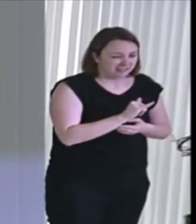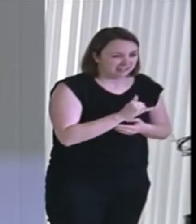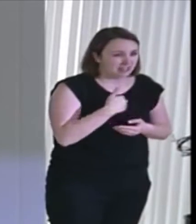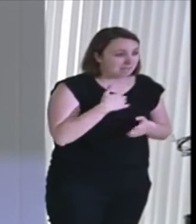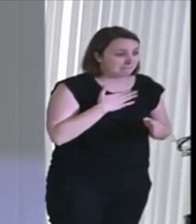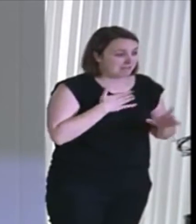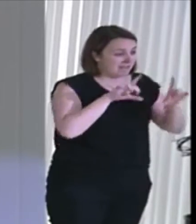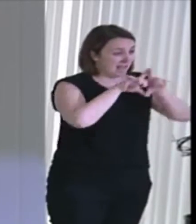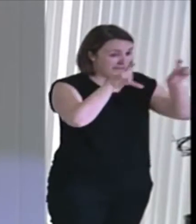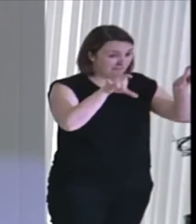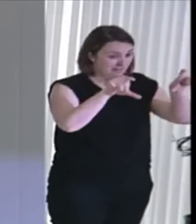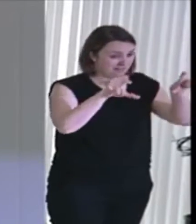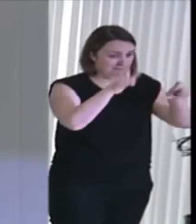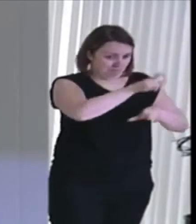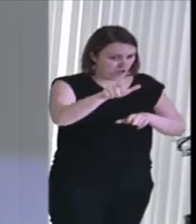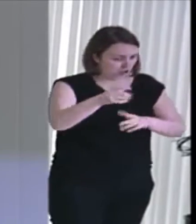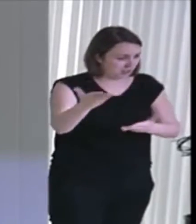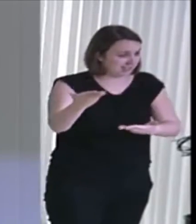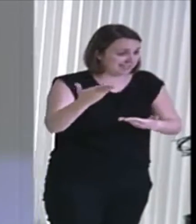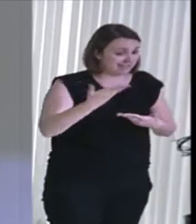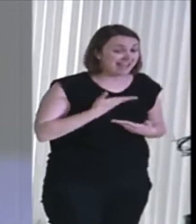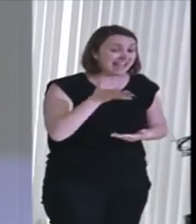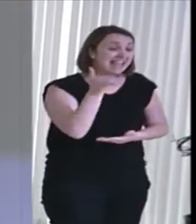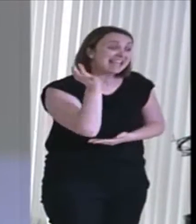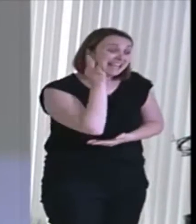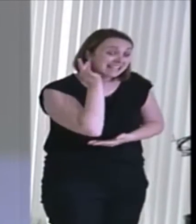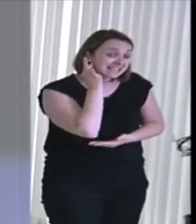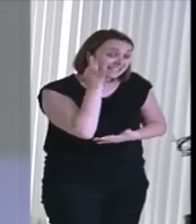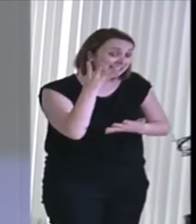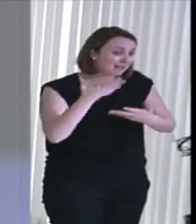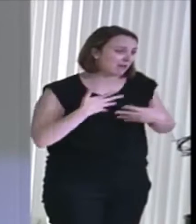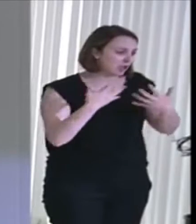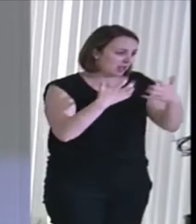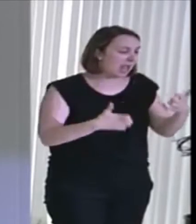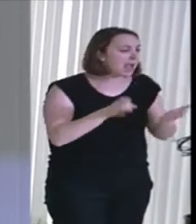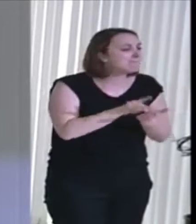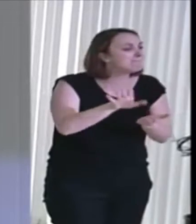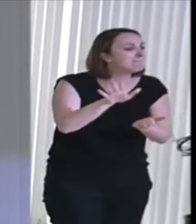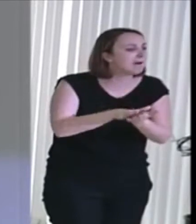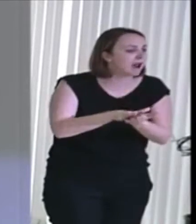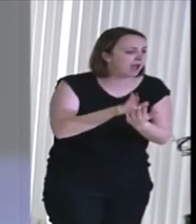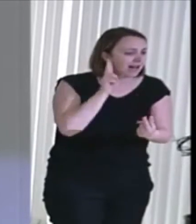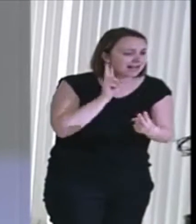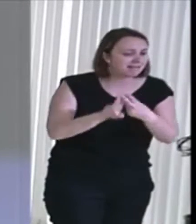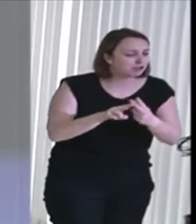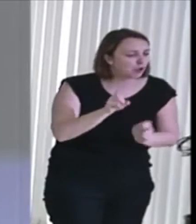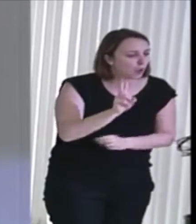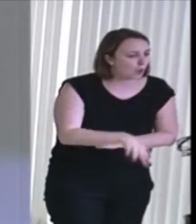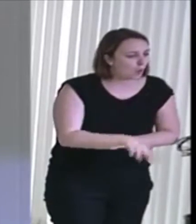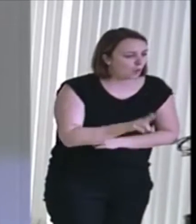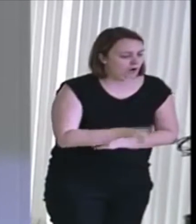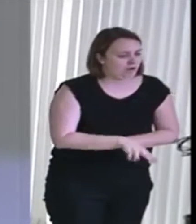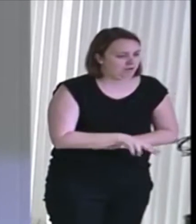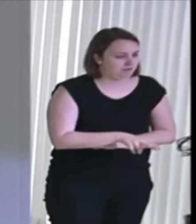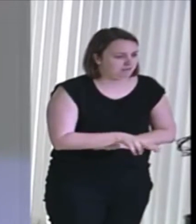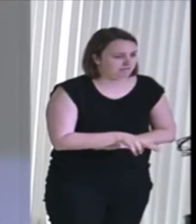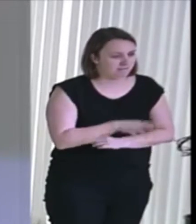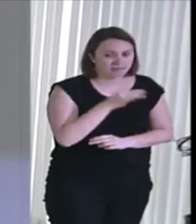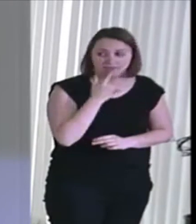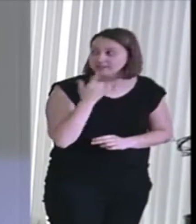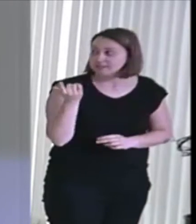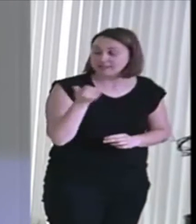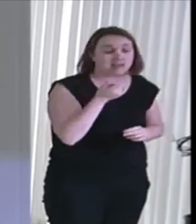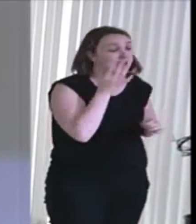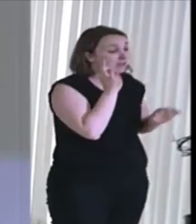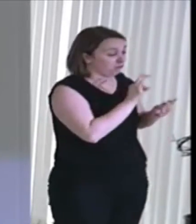En mi empresa tengo gente que me ayuda y la chica que me ayuda a hacer los textos está en Málaga, nunca la he visto. Trabajó. O sea, es una